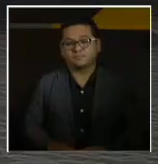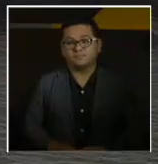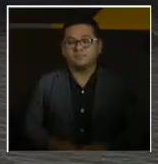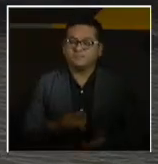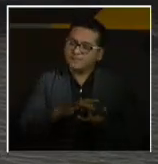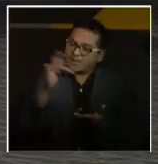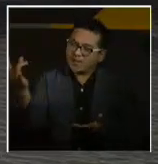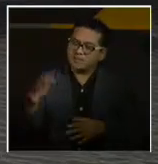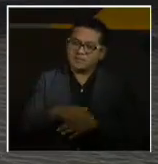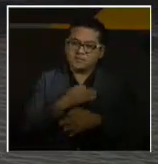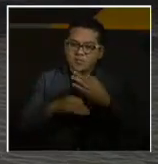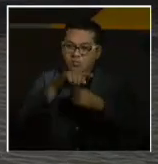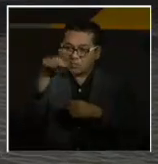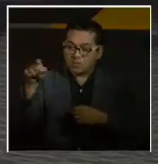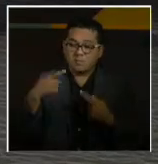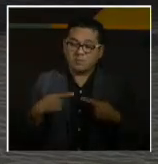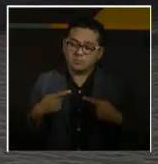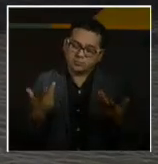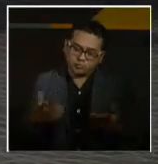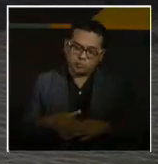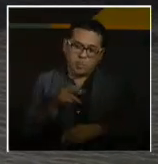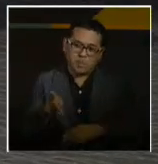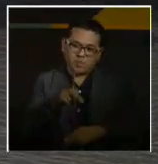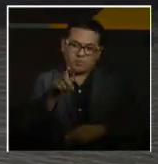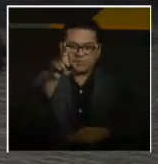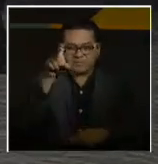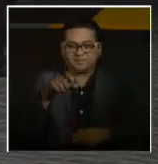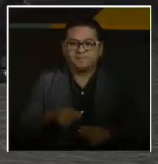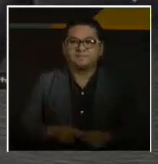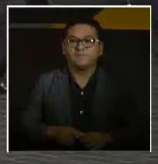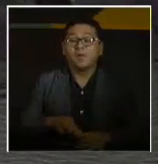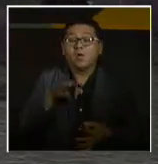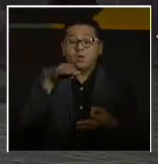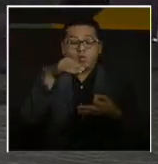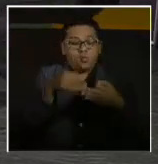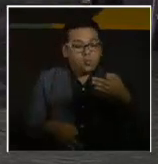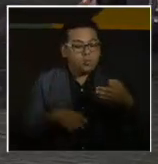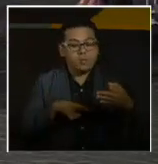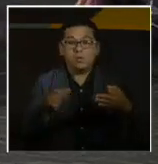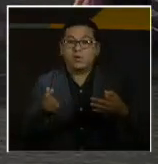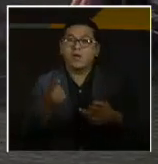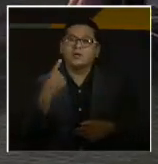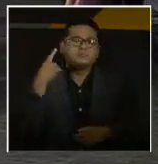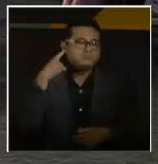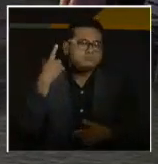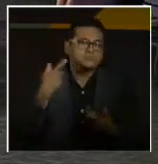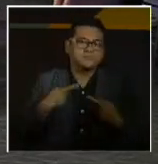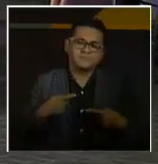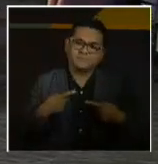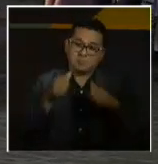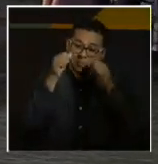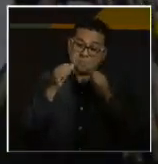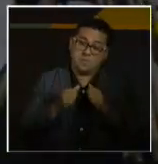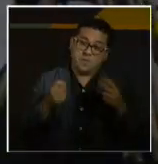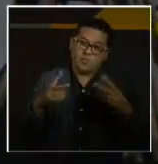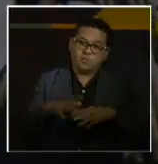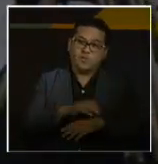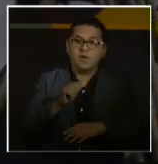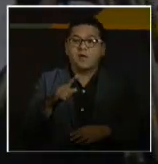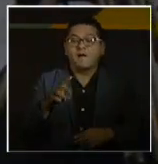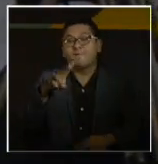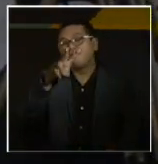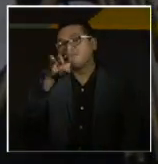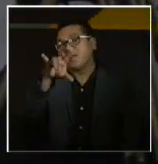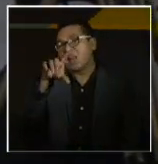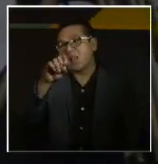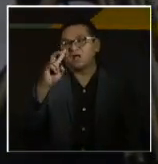Muchas gracias, candidato. Gracias también, licenciada, por su pregunta. Marisa. Finalmente, en esta ronda escuchamos al candidato Mauricio